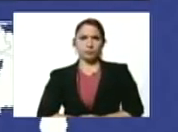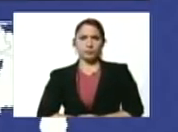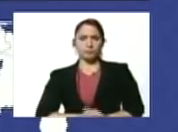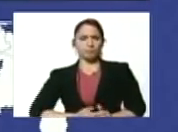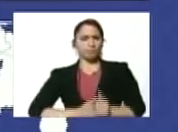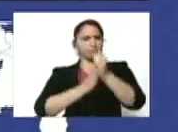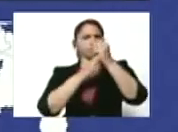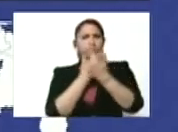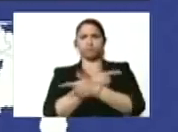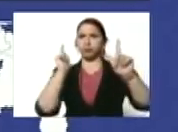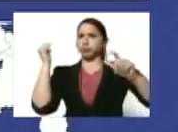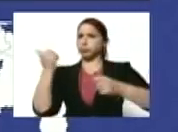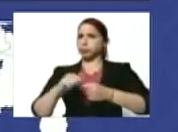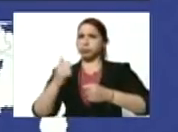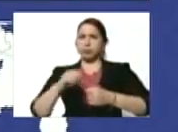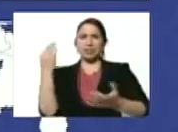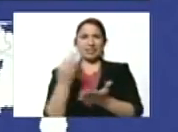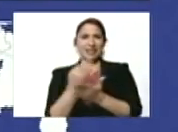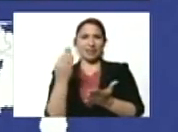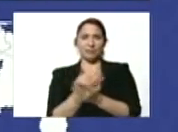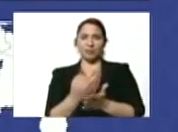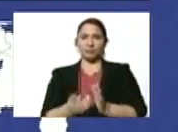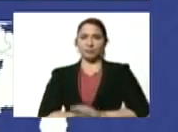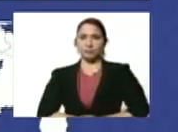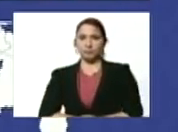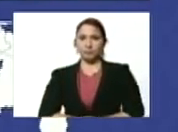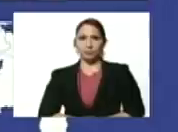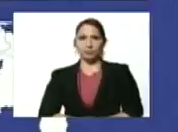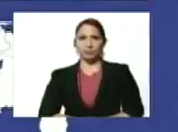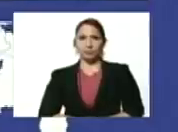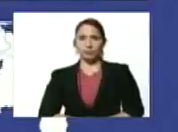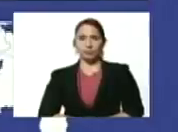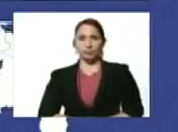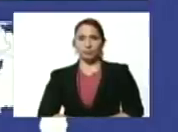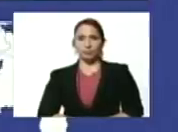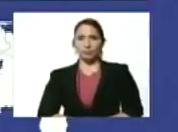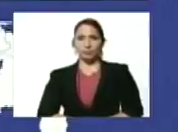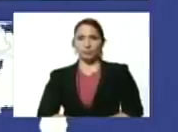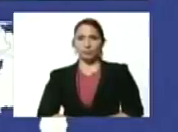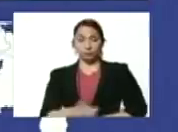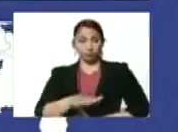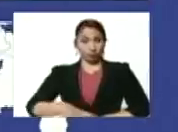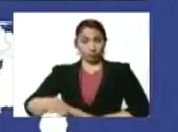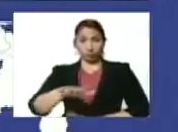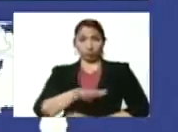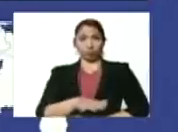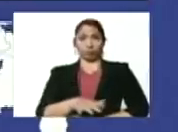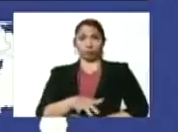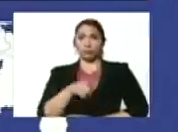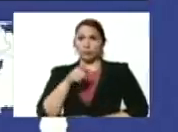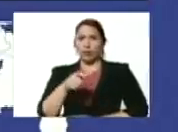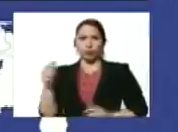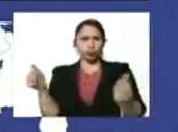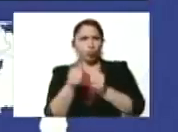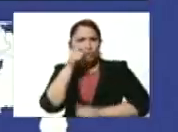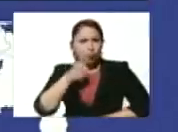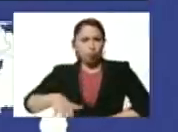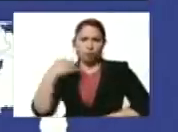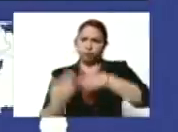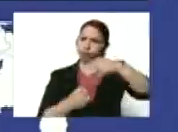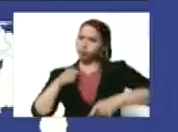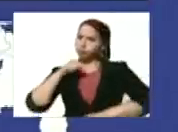liberadora. Maracaibo siempre fue una plaza difícil, con un pueblo